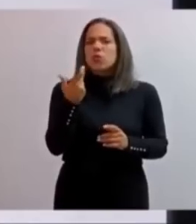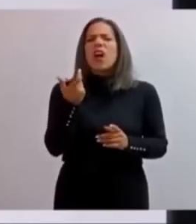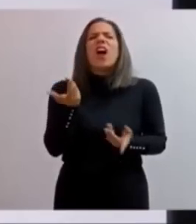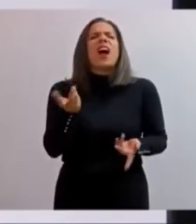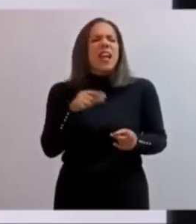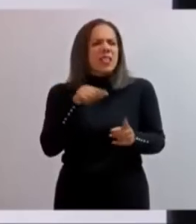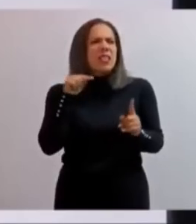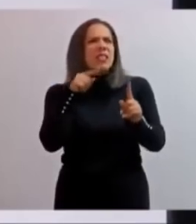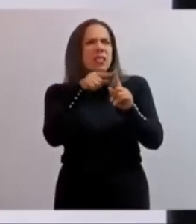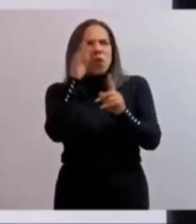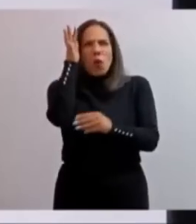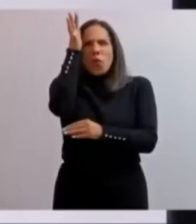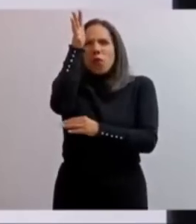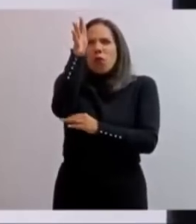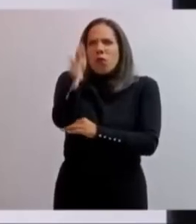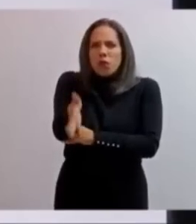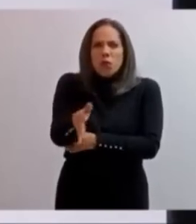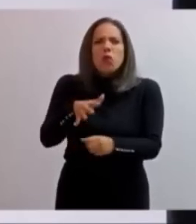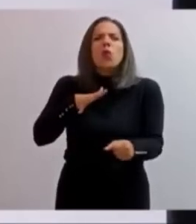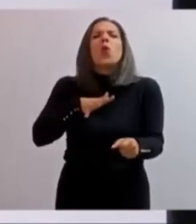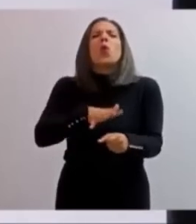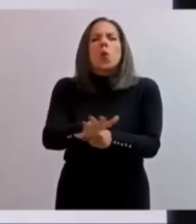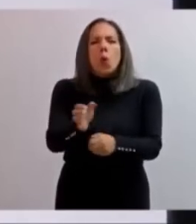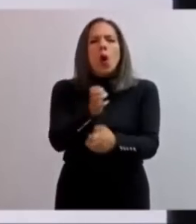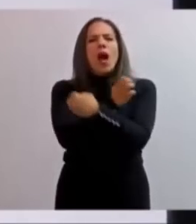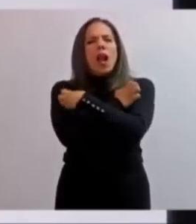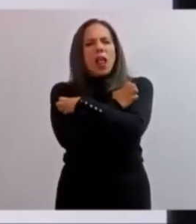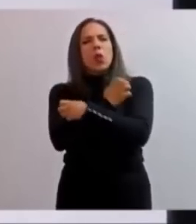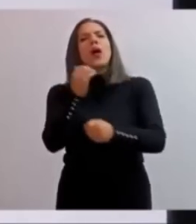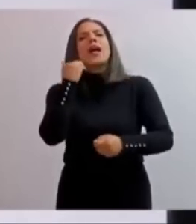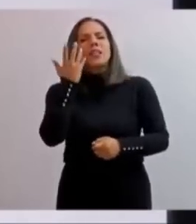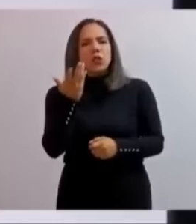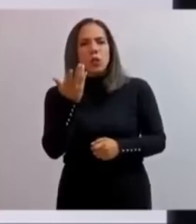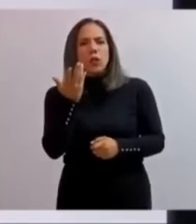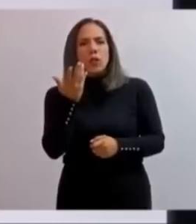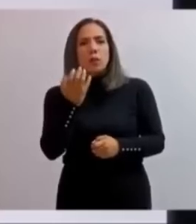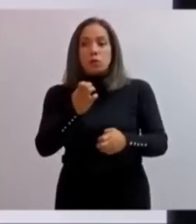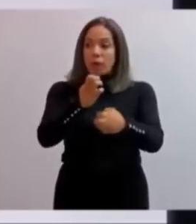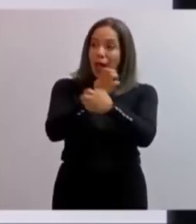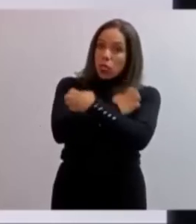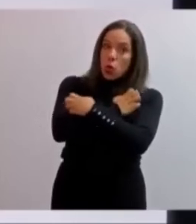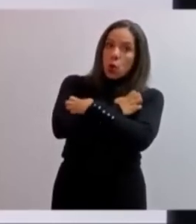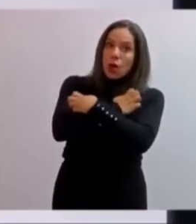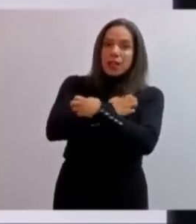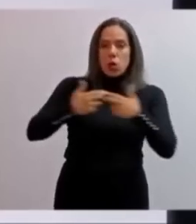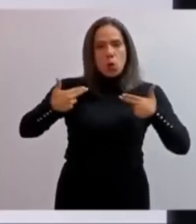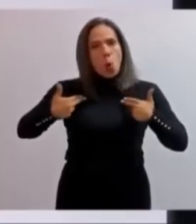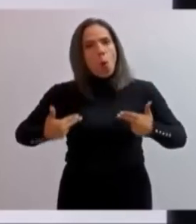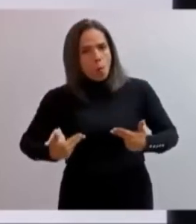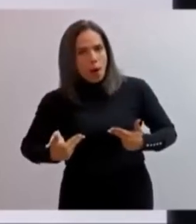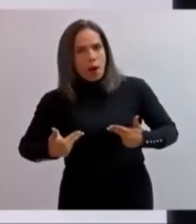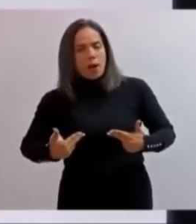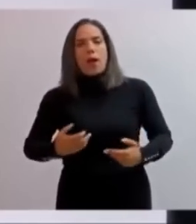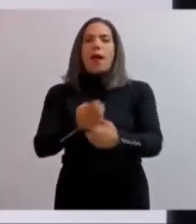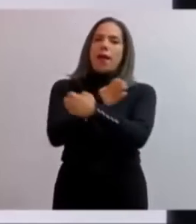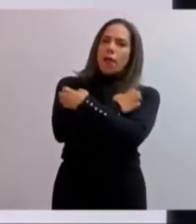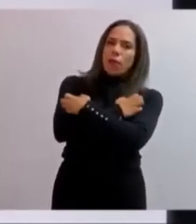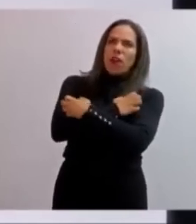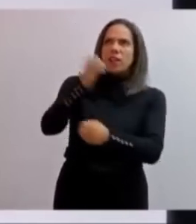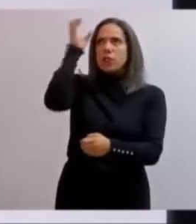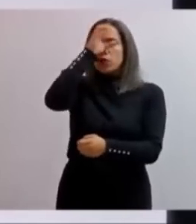la que aspiramos, una educación humanista, científica, que contribuya a la construcción de